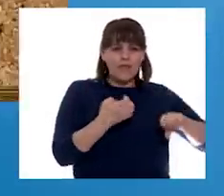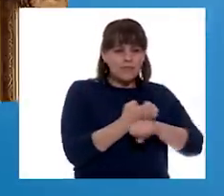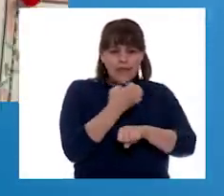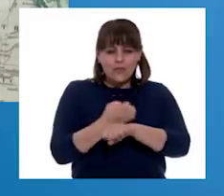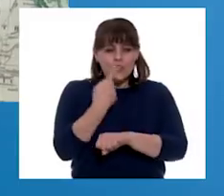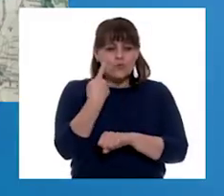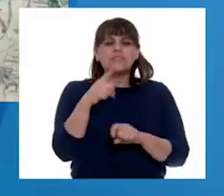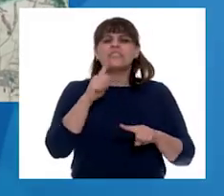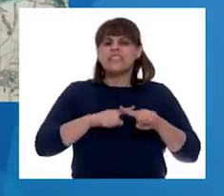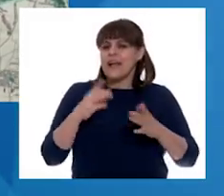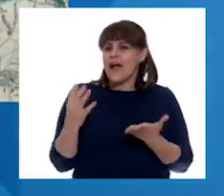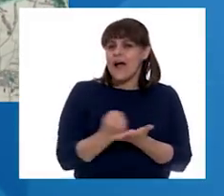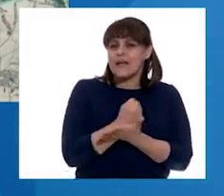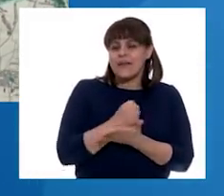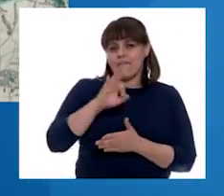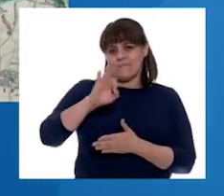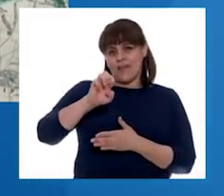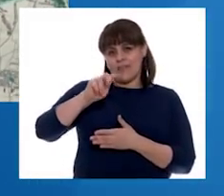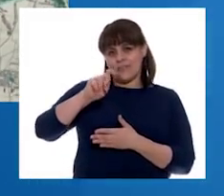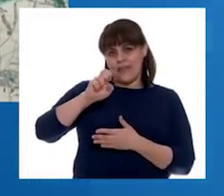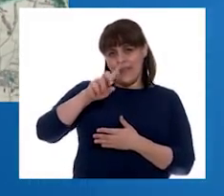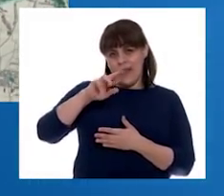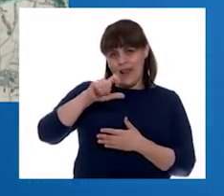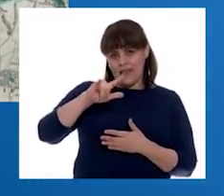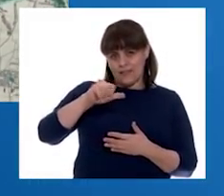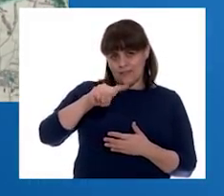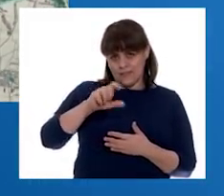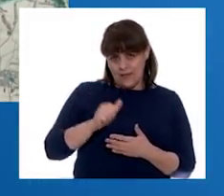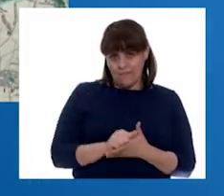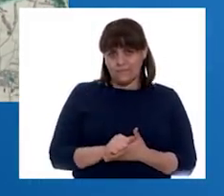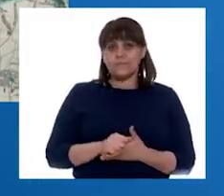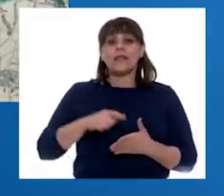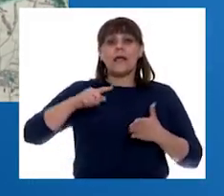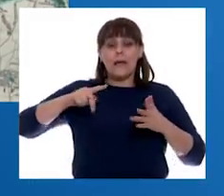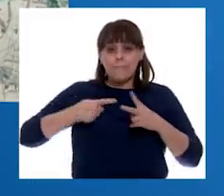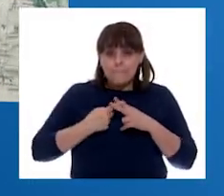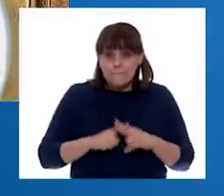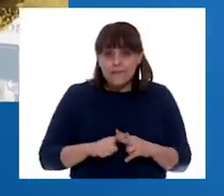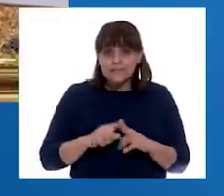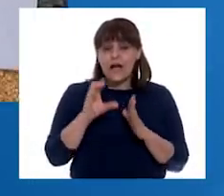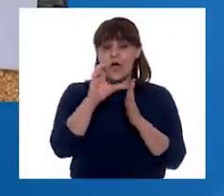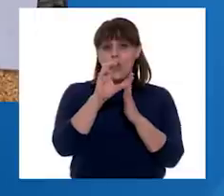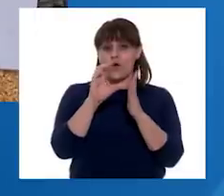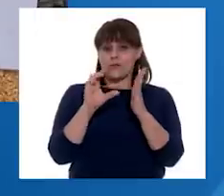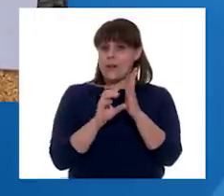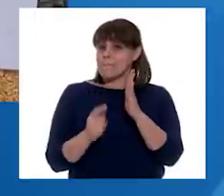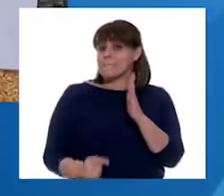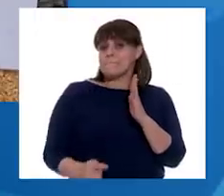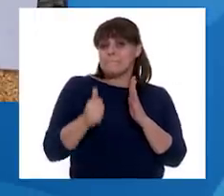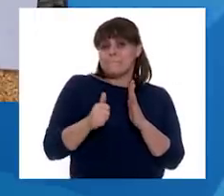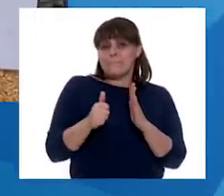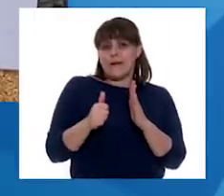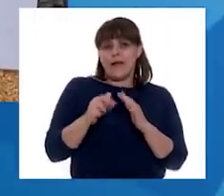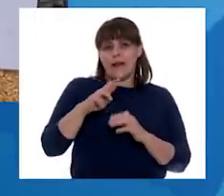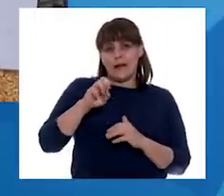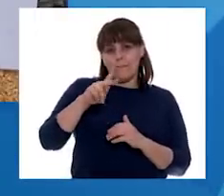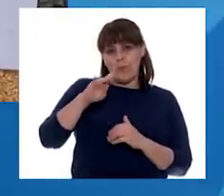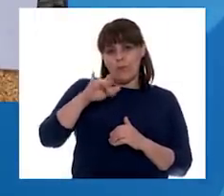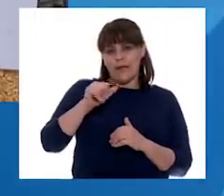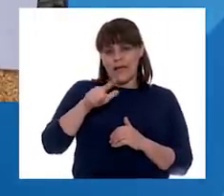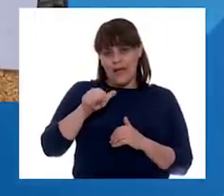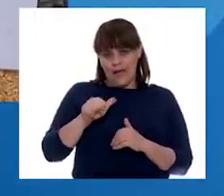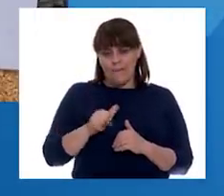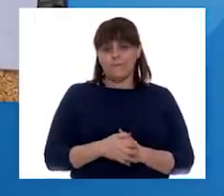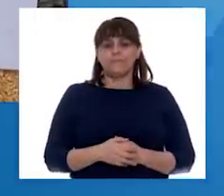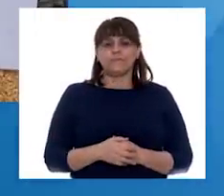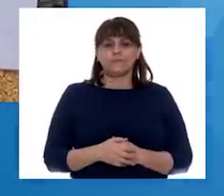federalistas. Disuelven el triunvirato y emprenden la constitución de la Primera República Federal. Lo bueno,